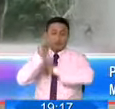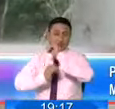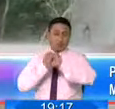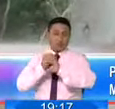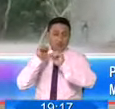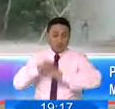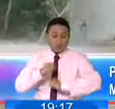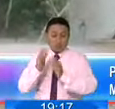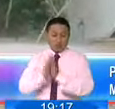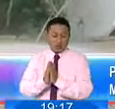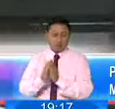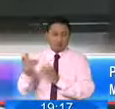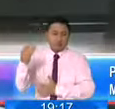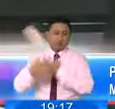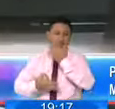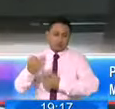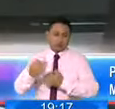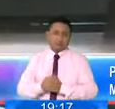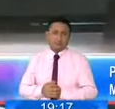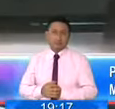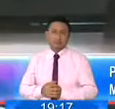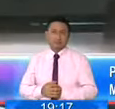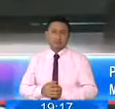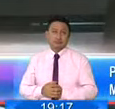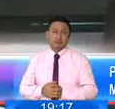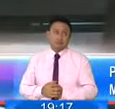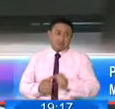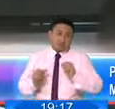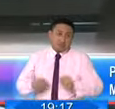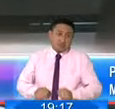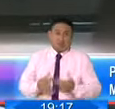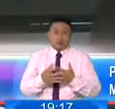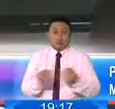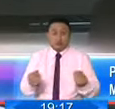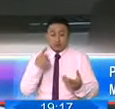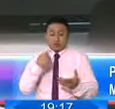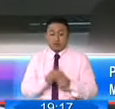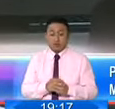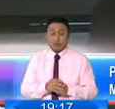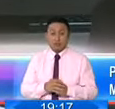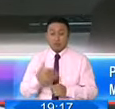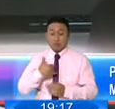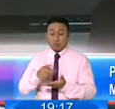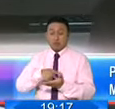internacionales de arbitraje. Puede haber otras soluciones, por ejemplo, el prepagar los créditos.